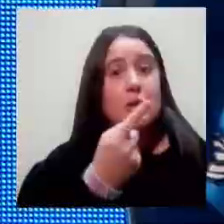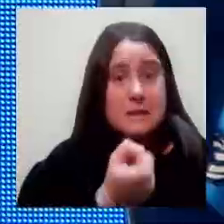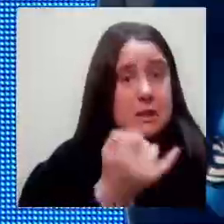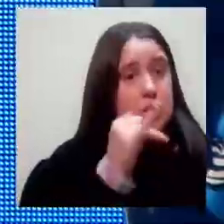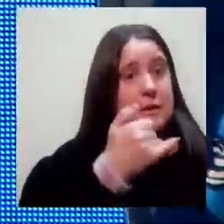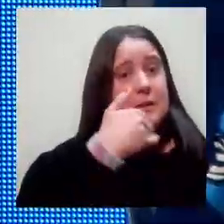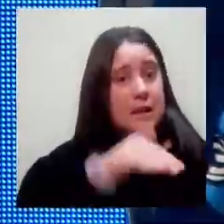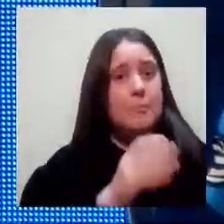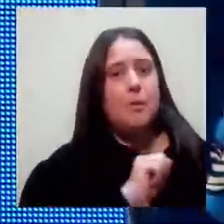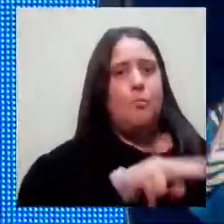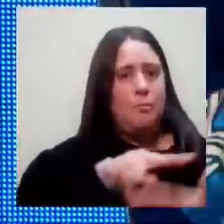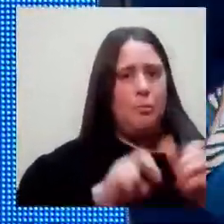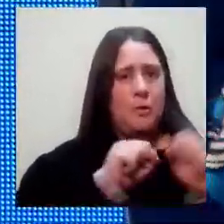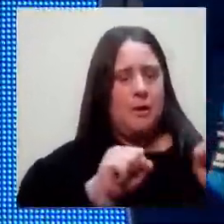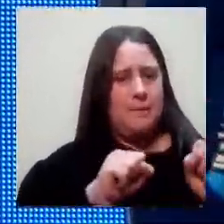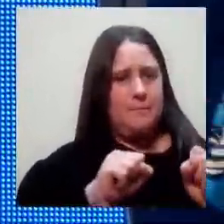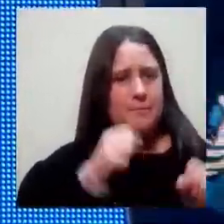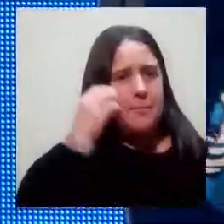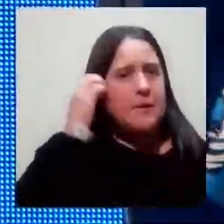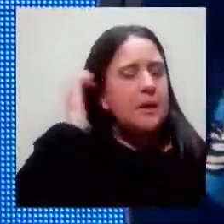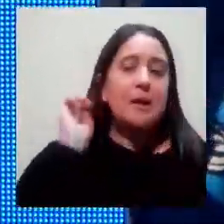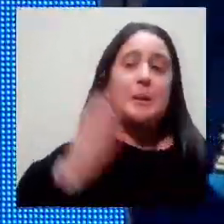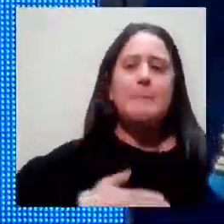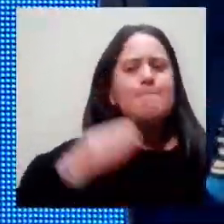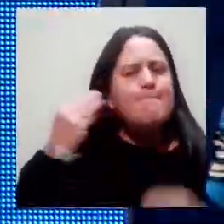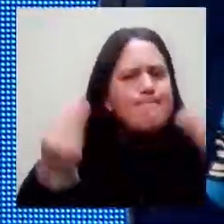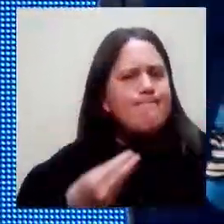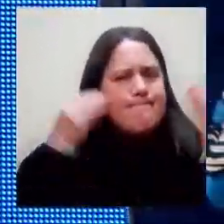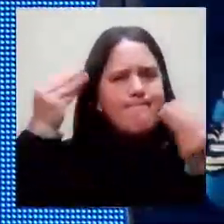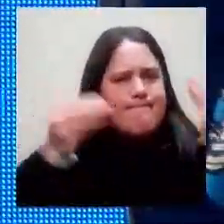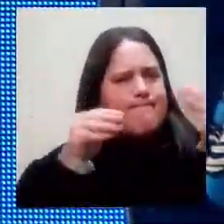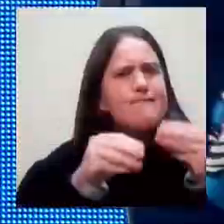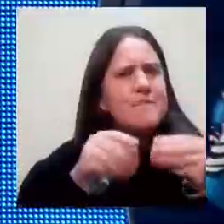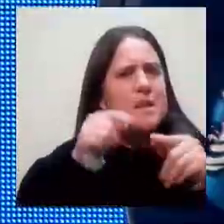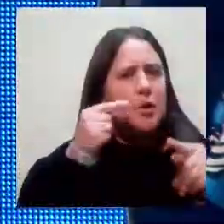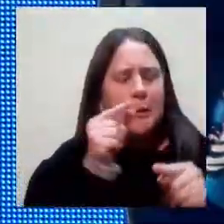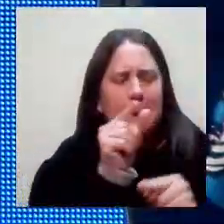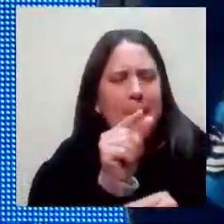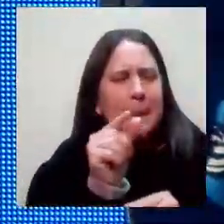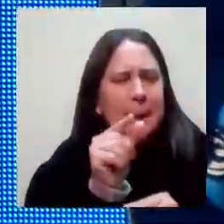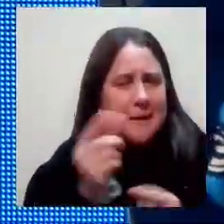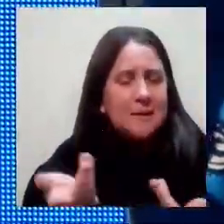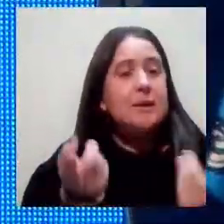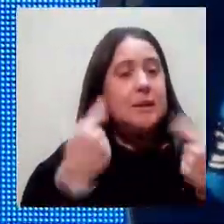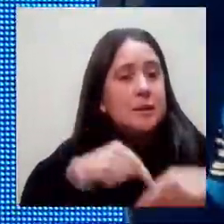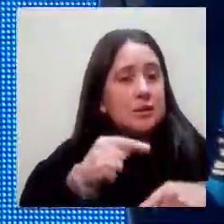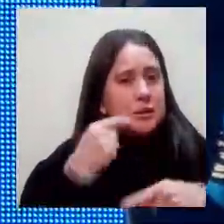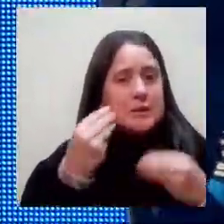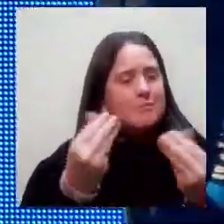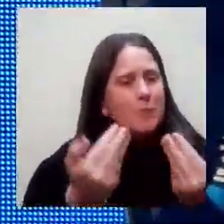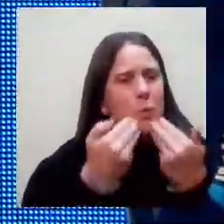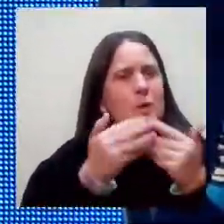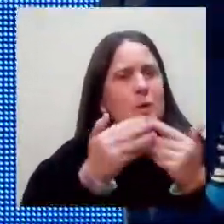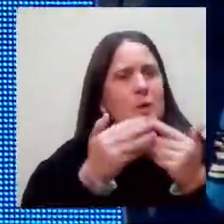puede leer. Y a mí me preocupa ese pequeño agujerito que tenemos ahí. Entonces, si a mí me preguntás qué es lo que